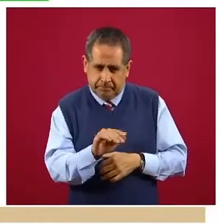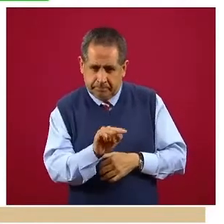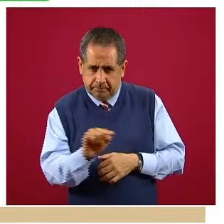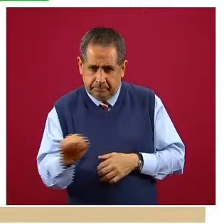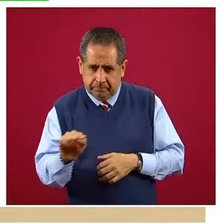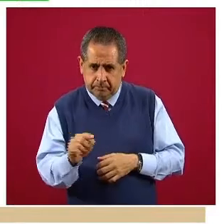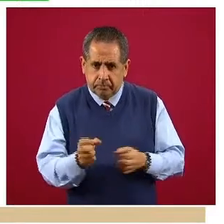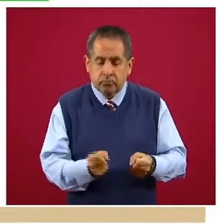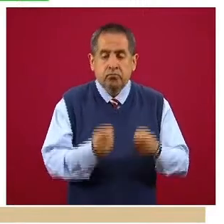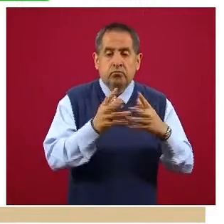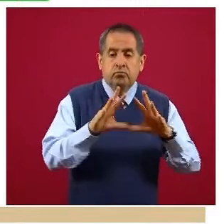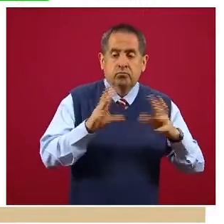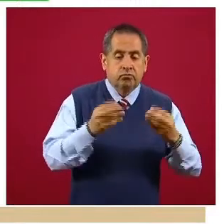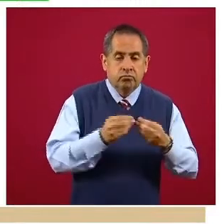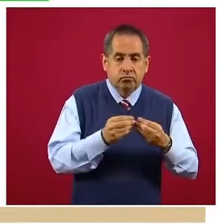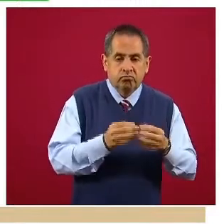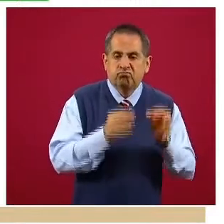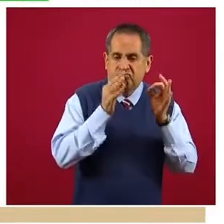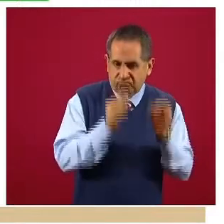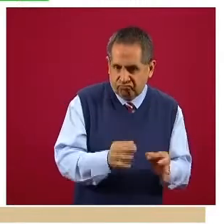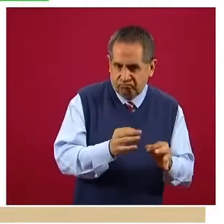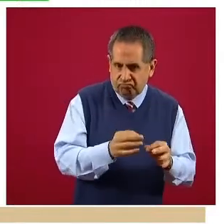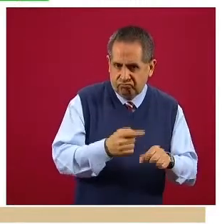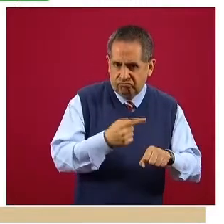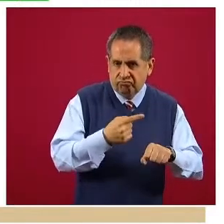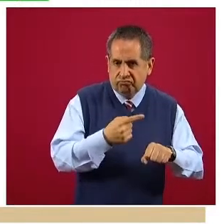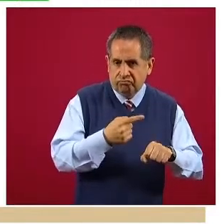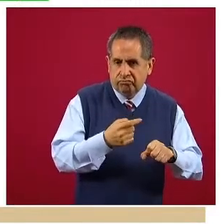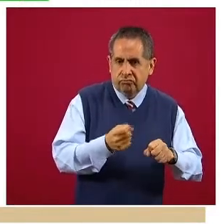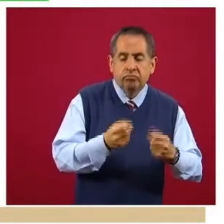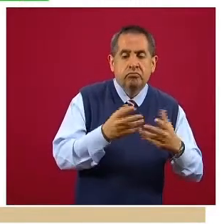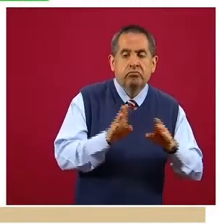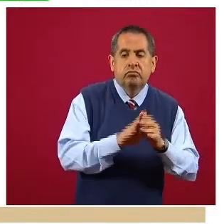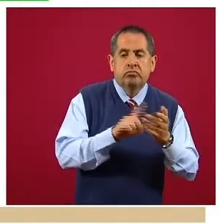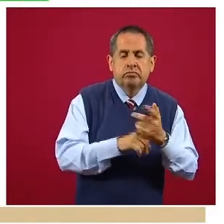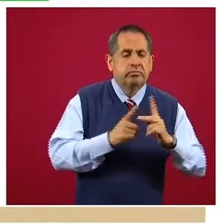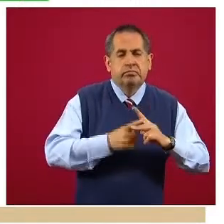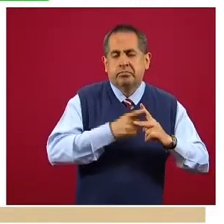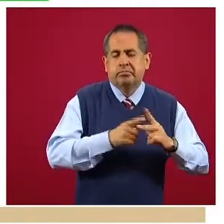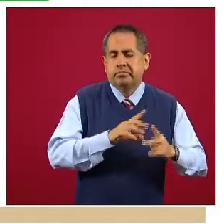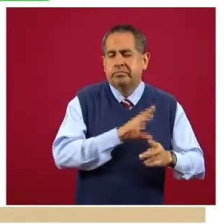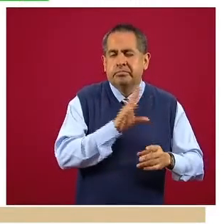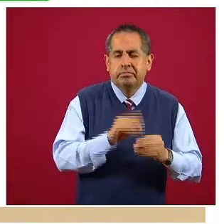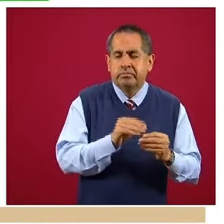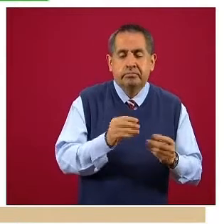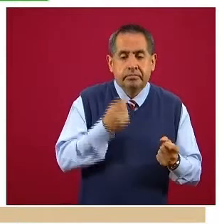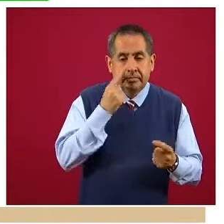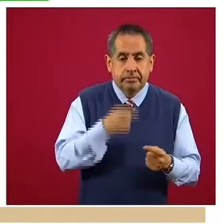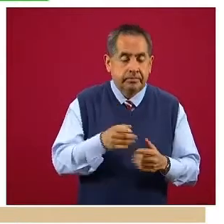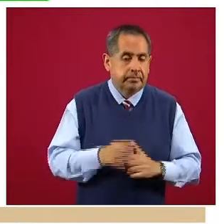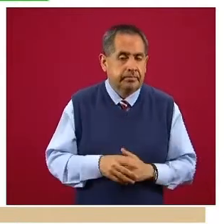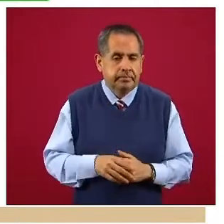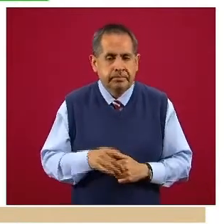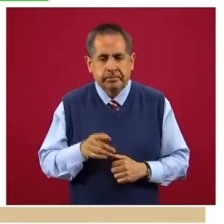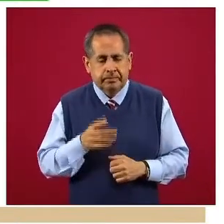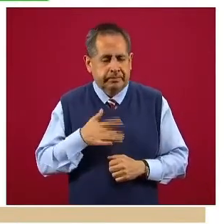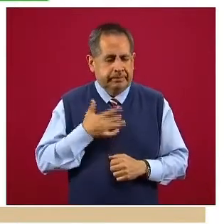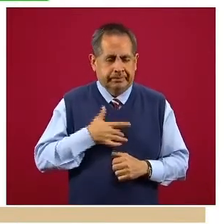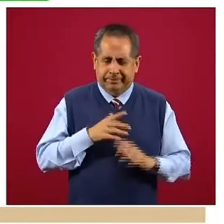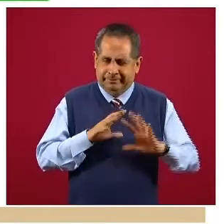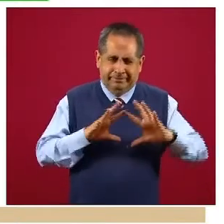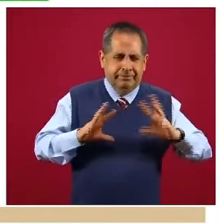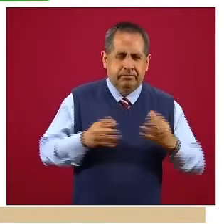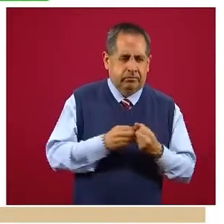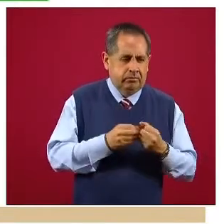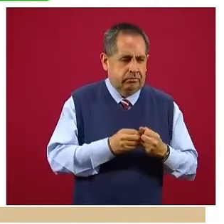son los casos confirmados y tenemos un dato de los casos estimados. En esta estimamos todos los